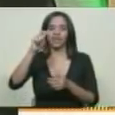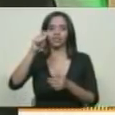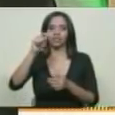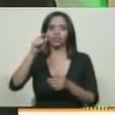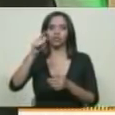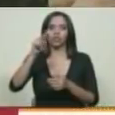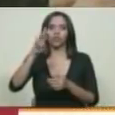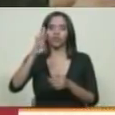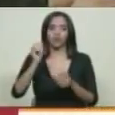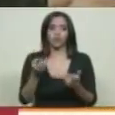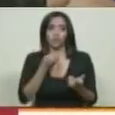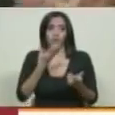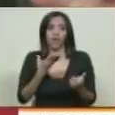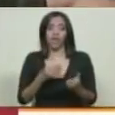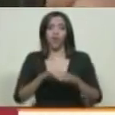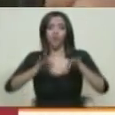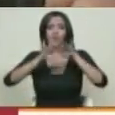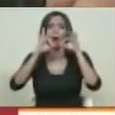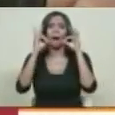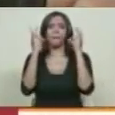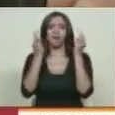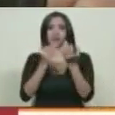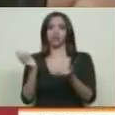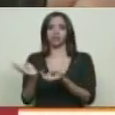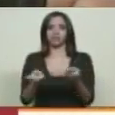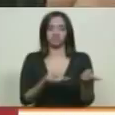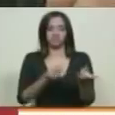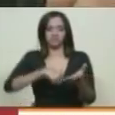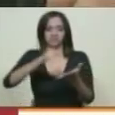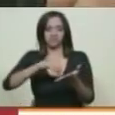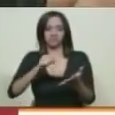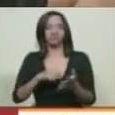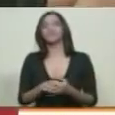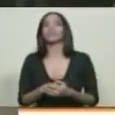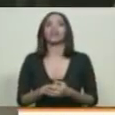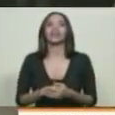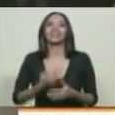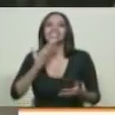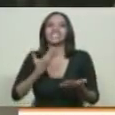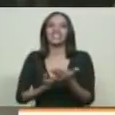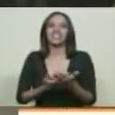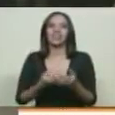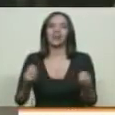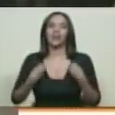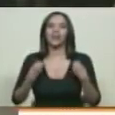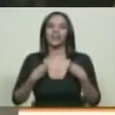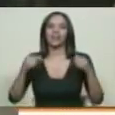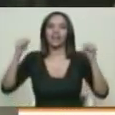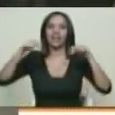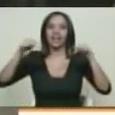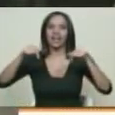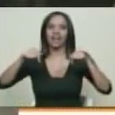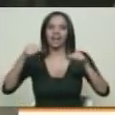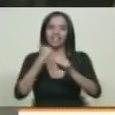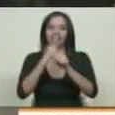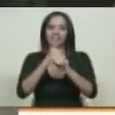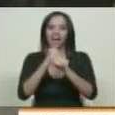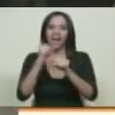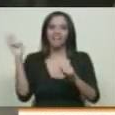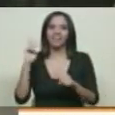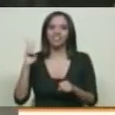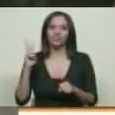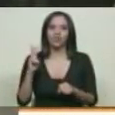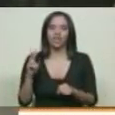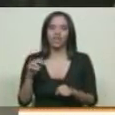Winston Vallenilla, pero en TV. Claro, como no. Tremendo actor que está siendo perseguido. Que venga a trabajar Willy Toledo a Venezuela, por favor. Por sus